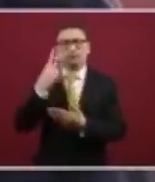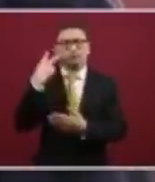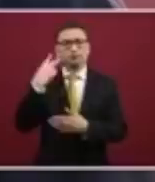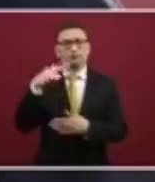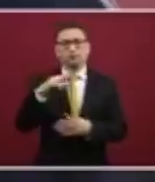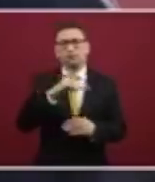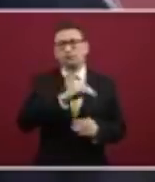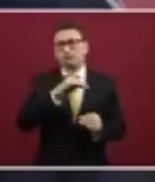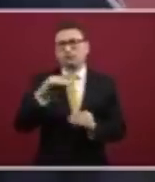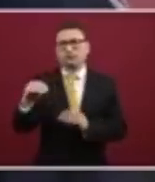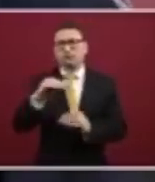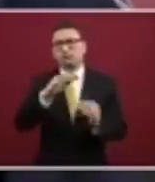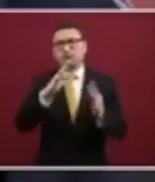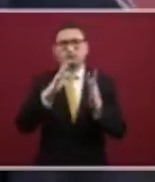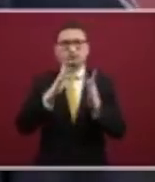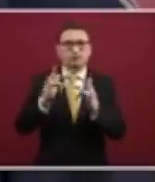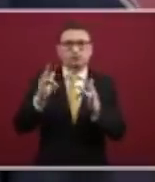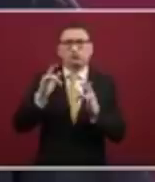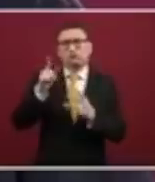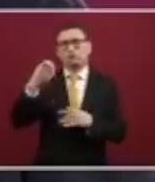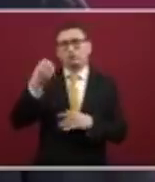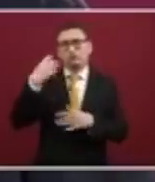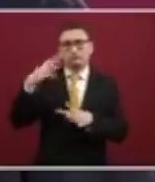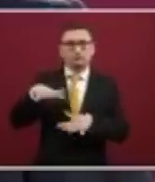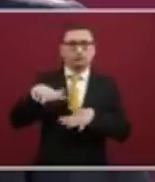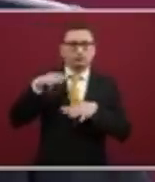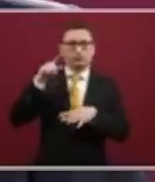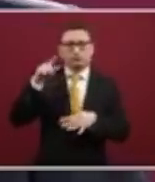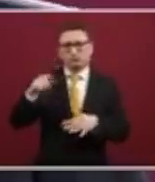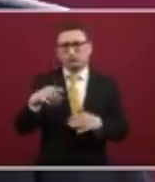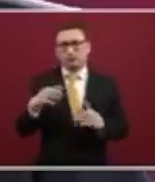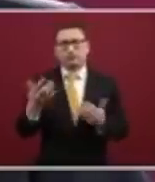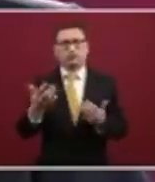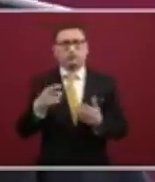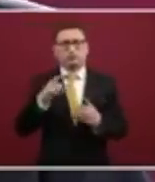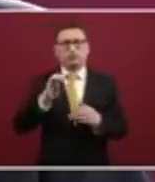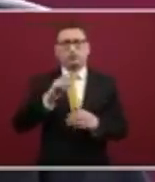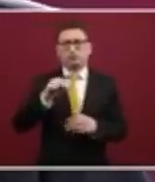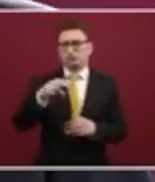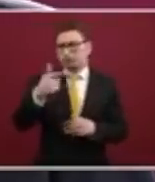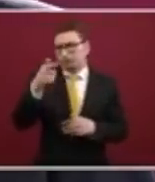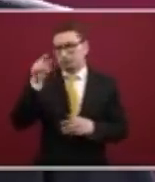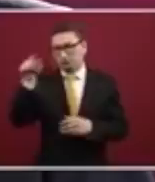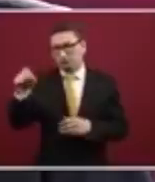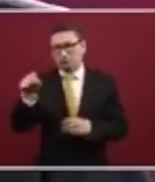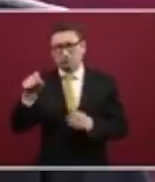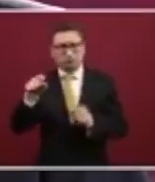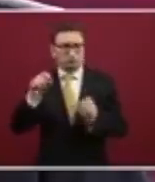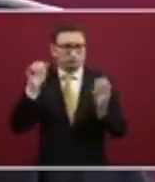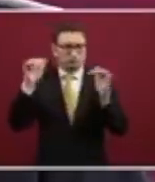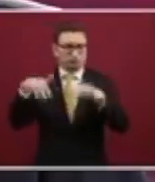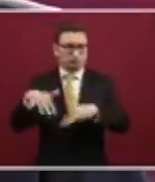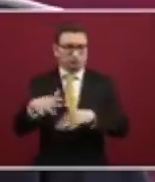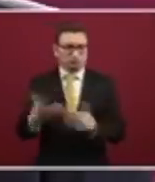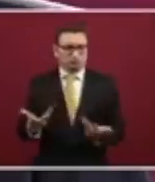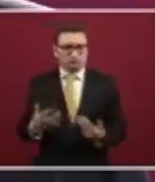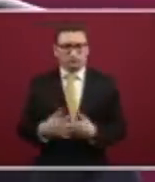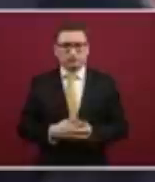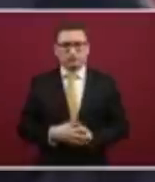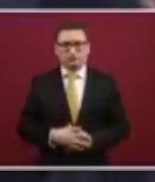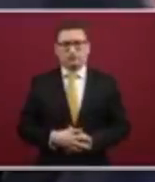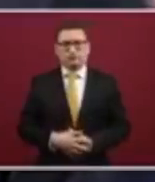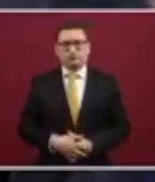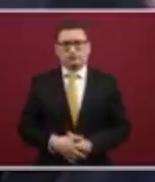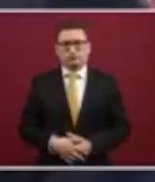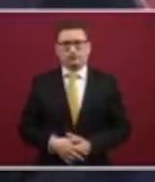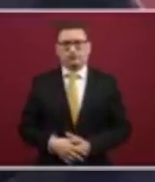a París, y hay una convención de organizaciones no gubernamentales, Y resulta